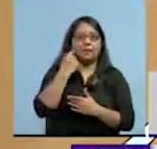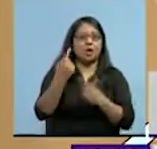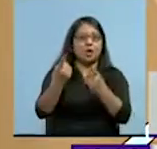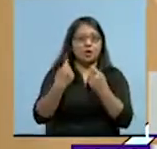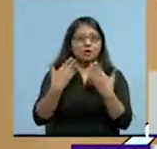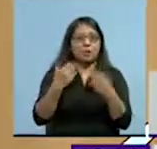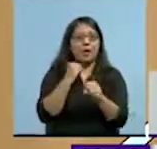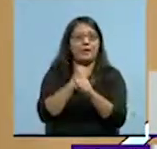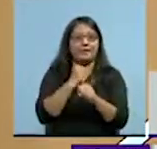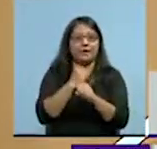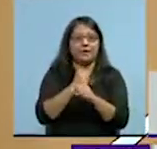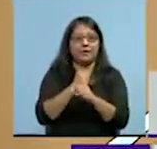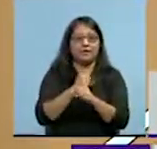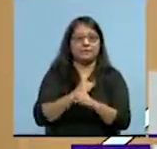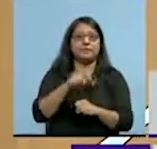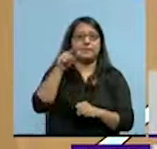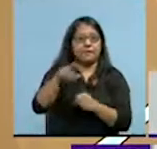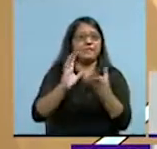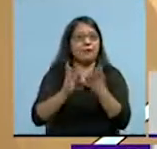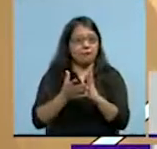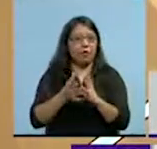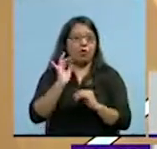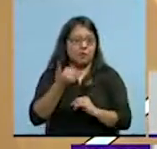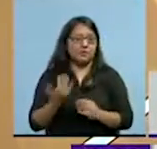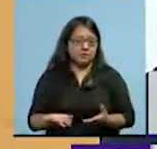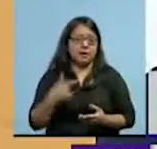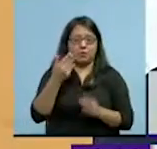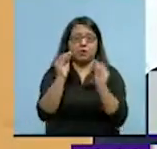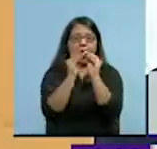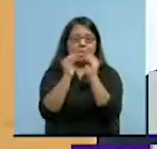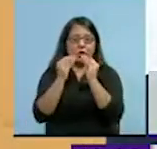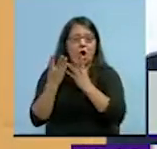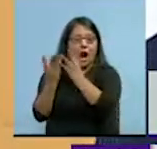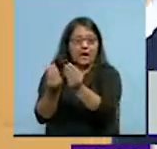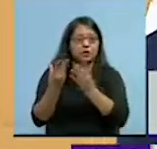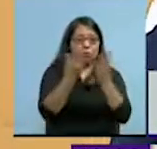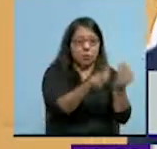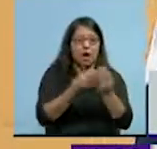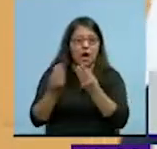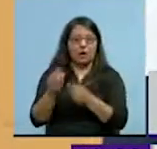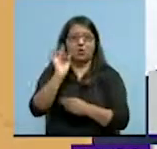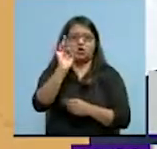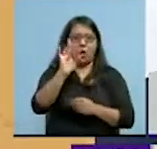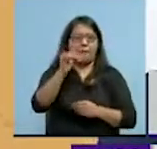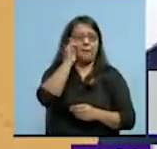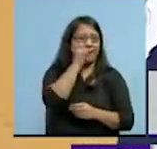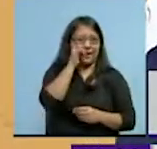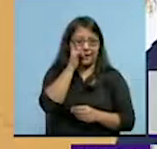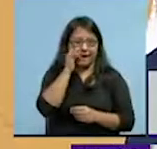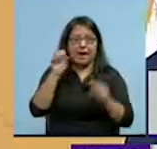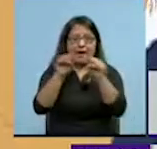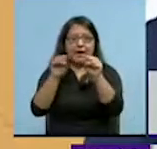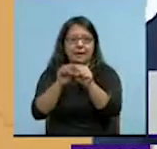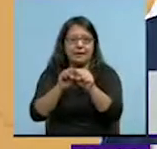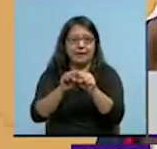poder trabajar y en ese sentido de siempre la mancomunión de los compañeros de de prensa no sólo los de los de los